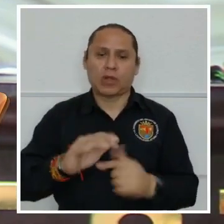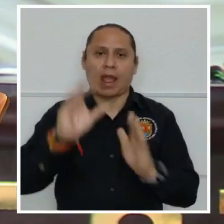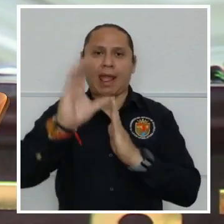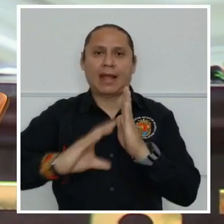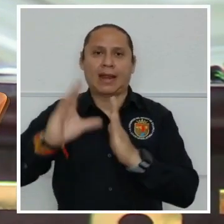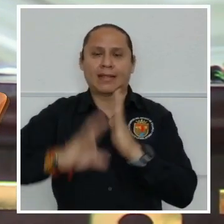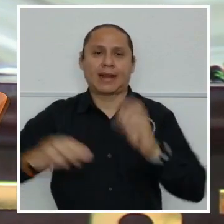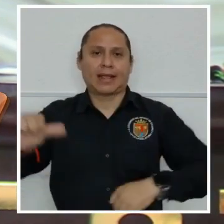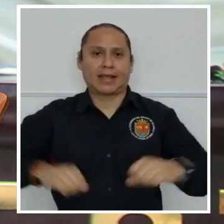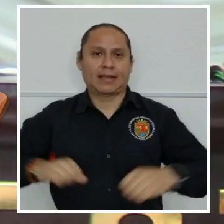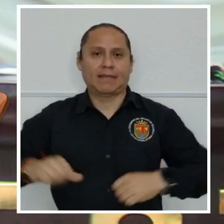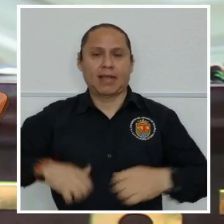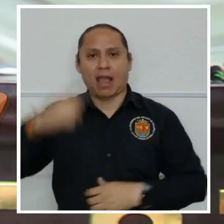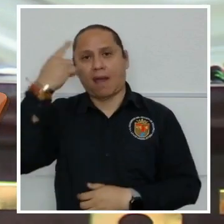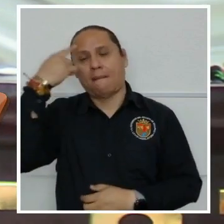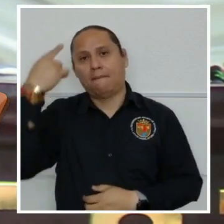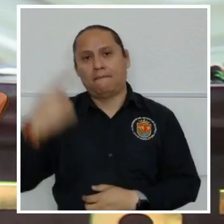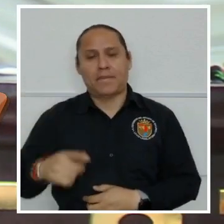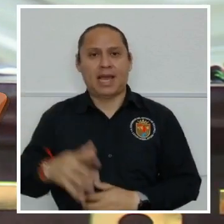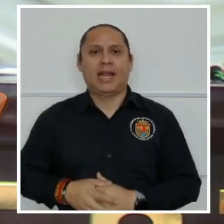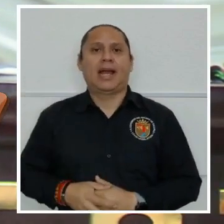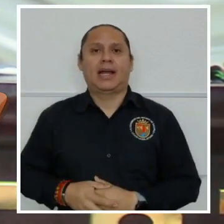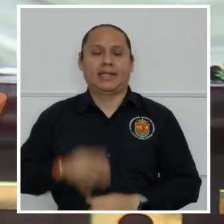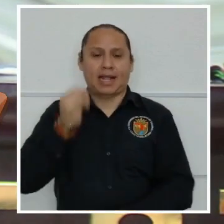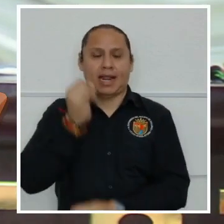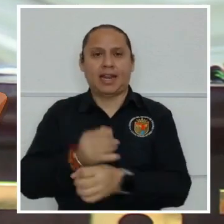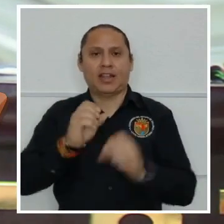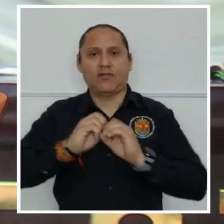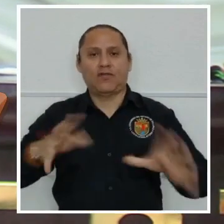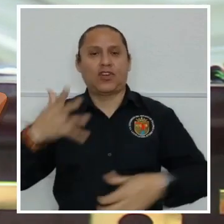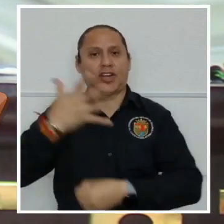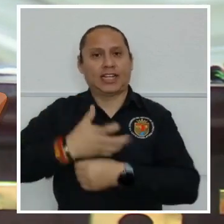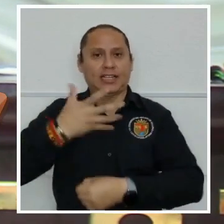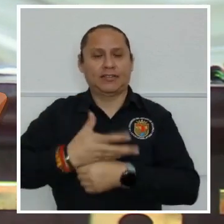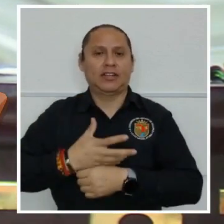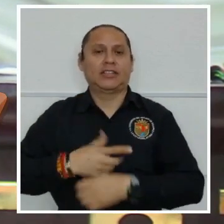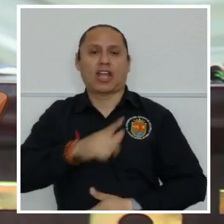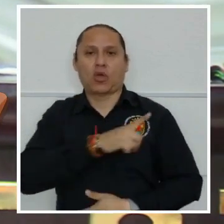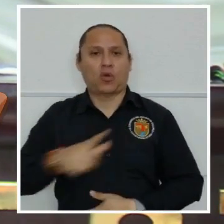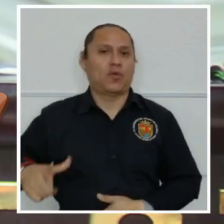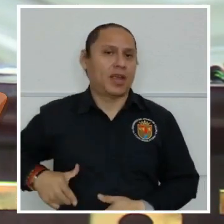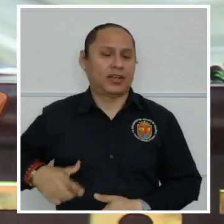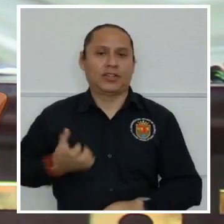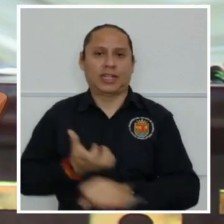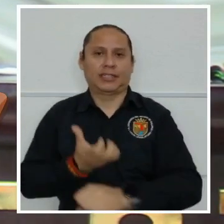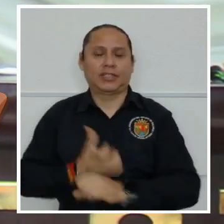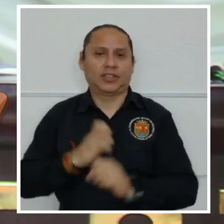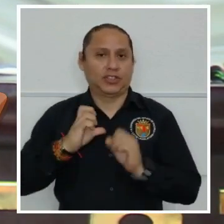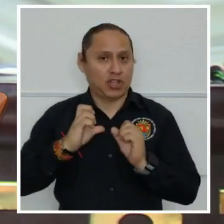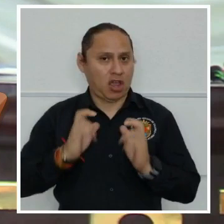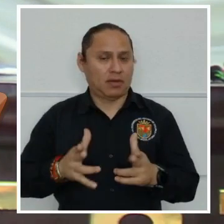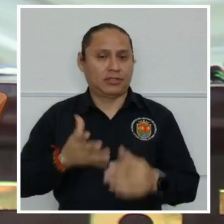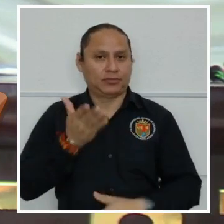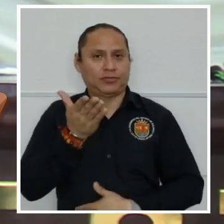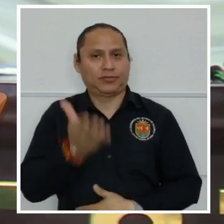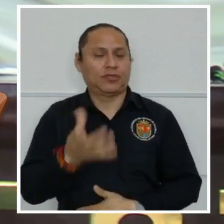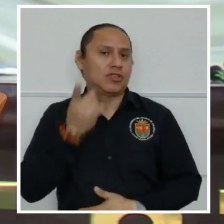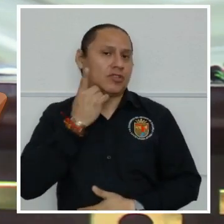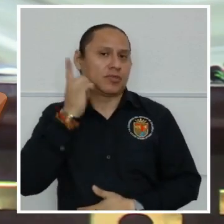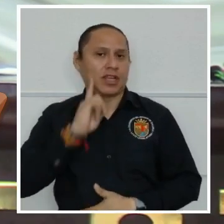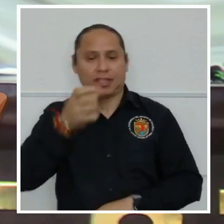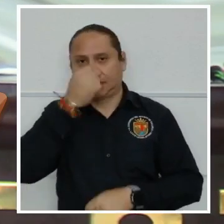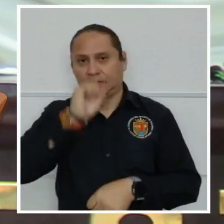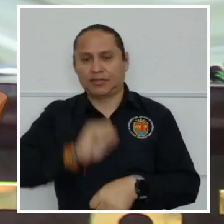de actividades para efectos de llevar a cabo la glosa del quinto informe de gobierno del Estado de Chiapas, por lo que solicito a la